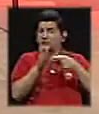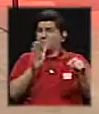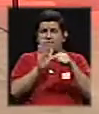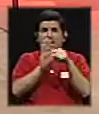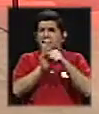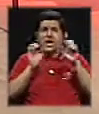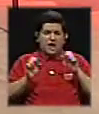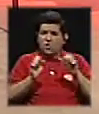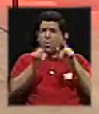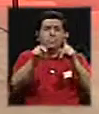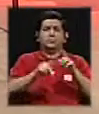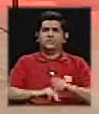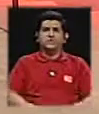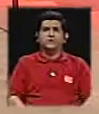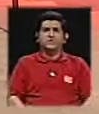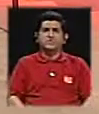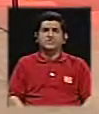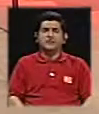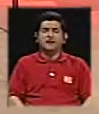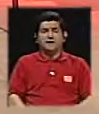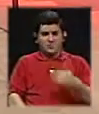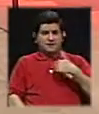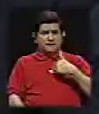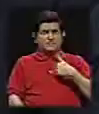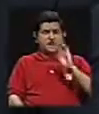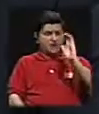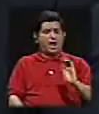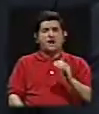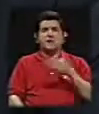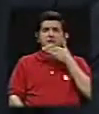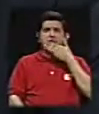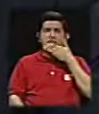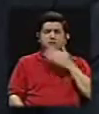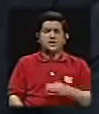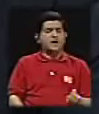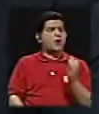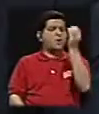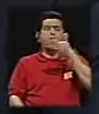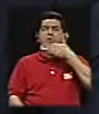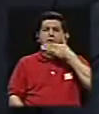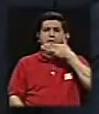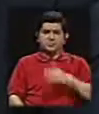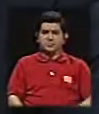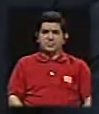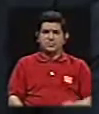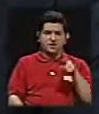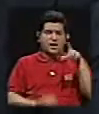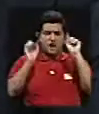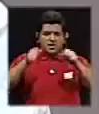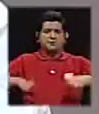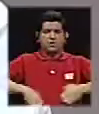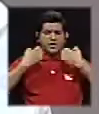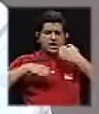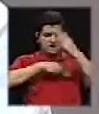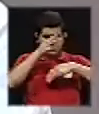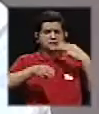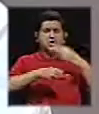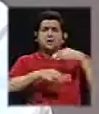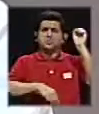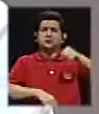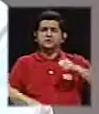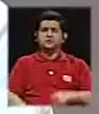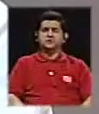la posibilidad al niño indígena o al joven indígena en existir en este mundo,